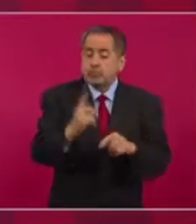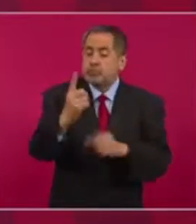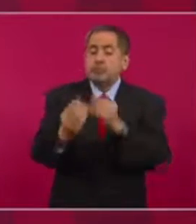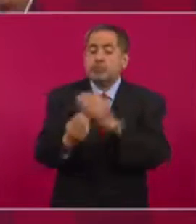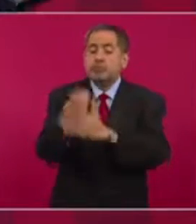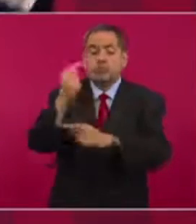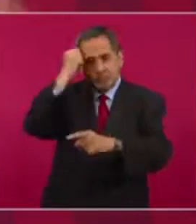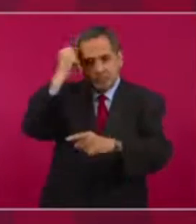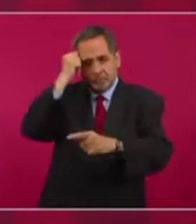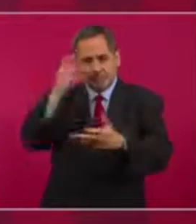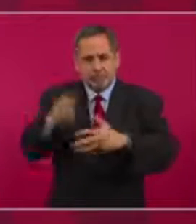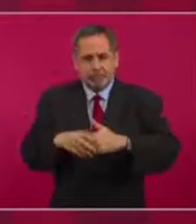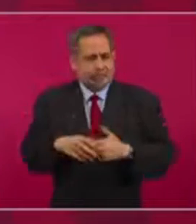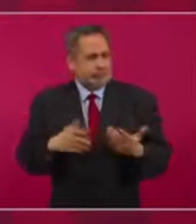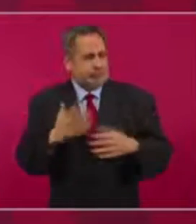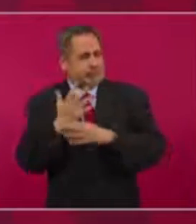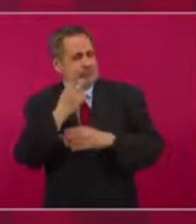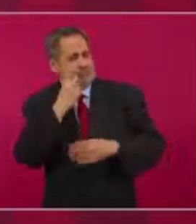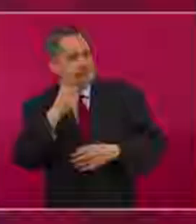Mitre,